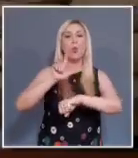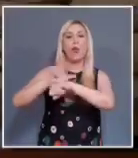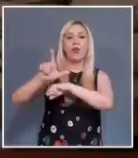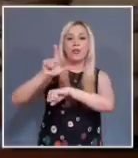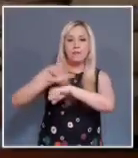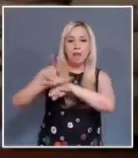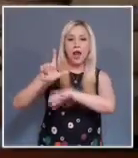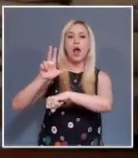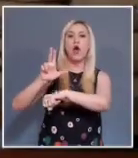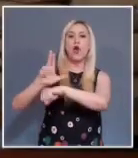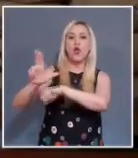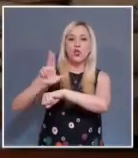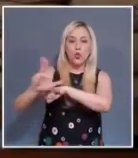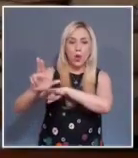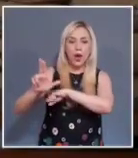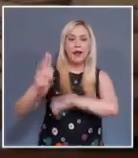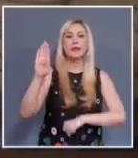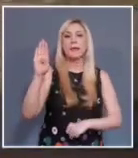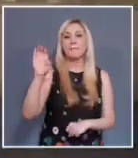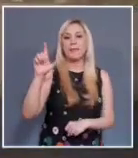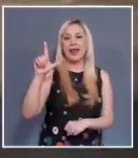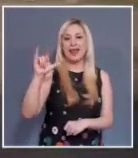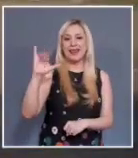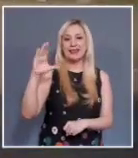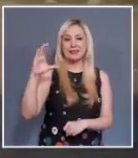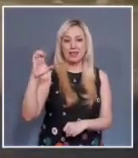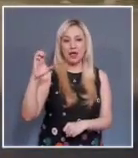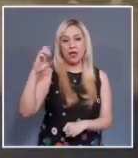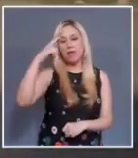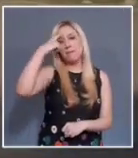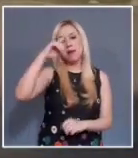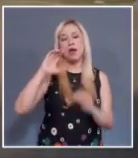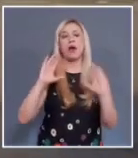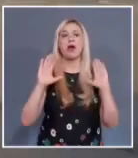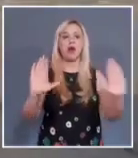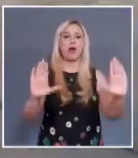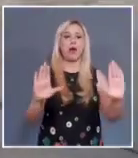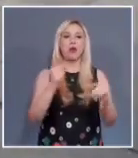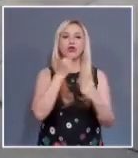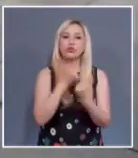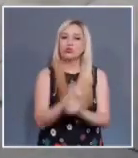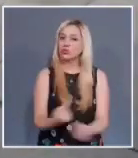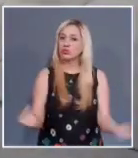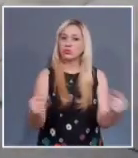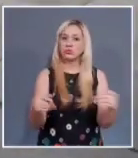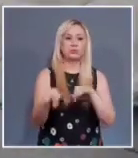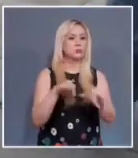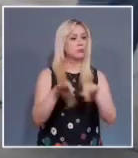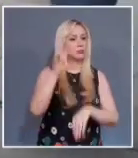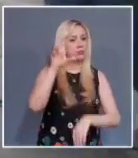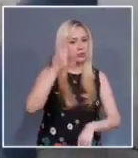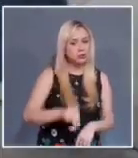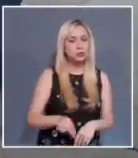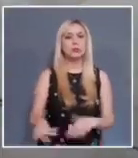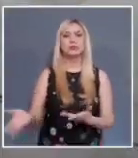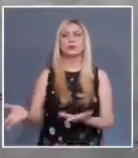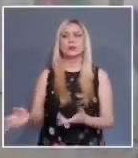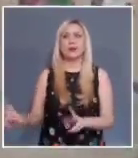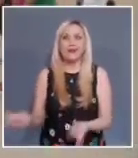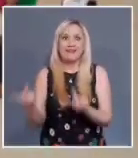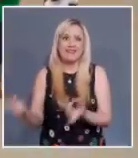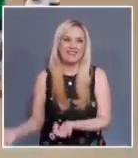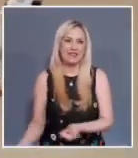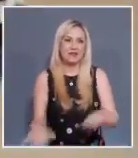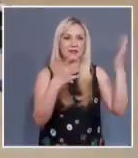y niños migrantes en riesgo de trabajo infantil, trabajo forzoso y trata de personas. Para el canal del Poder Judicial de la